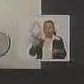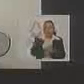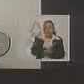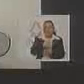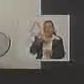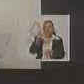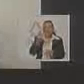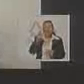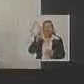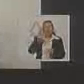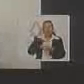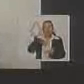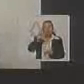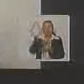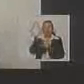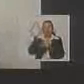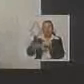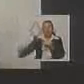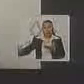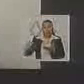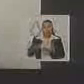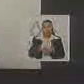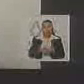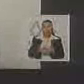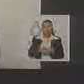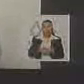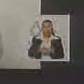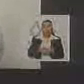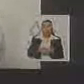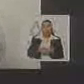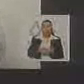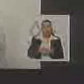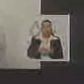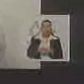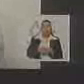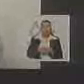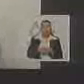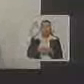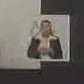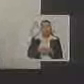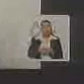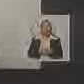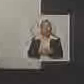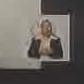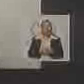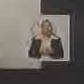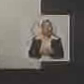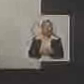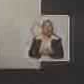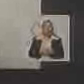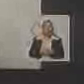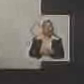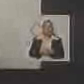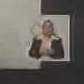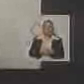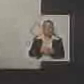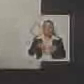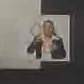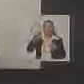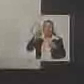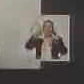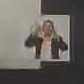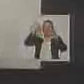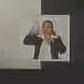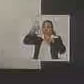tipo de delegaciones y propuestas. Ahora bien, el tema de parquímetros es muy